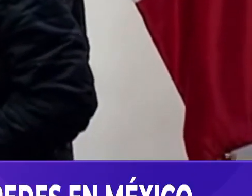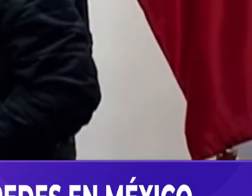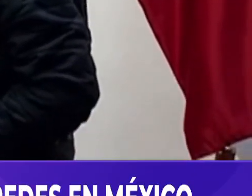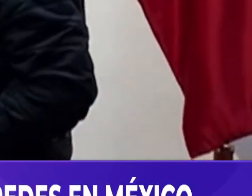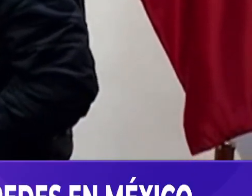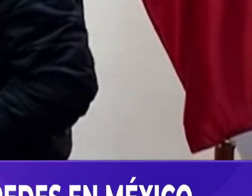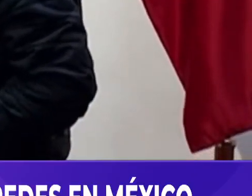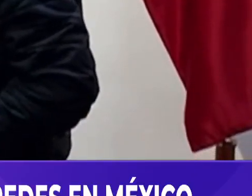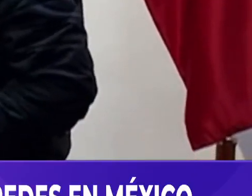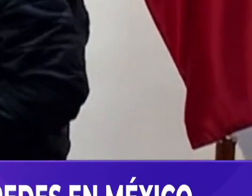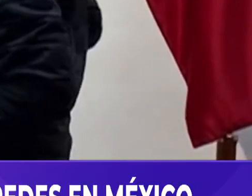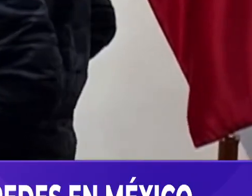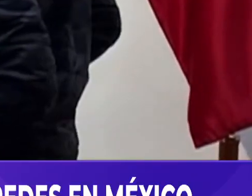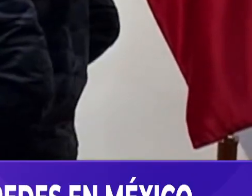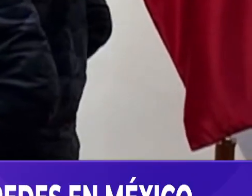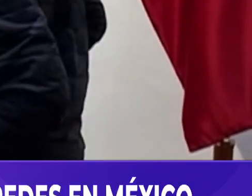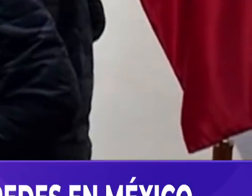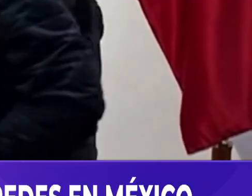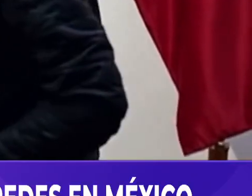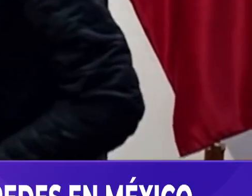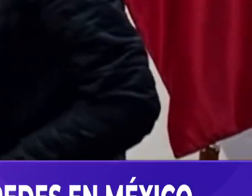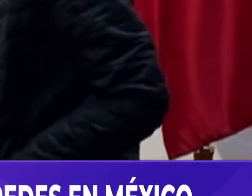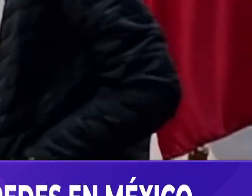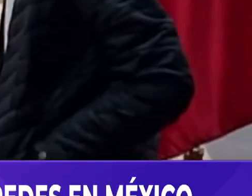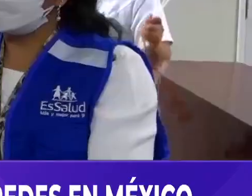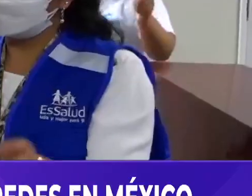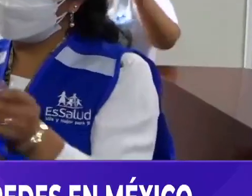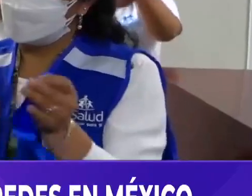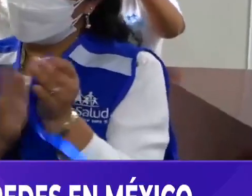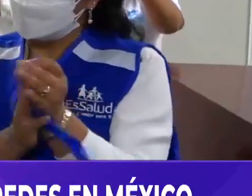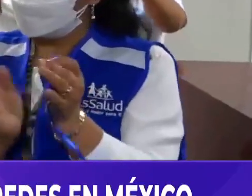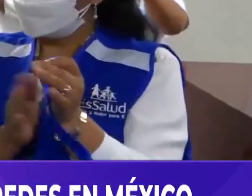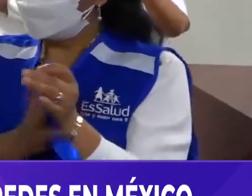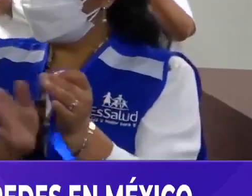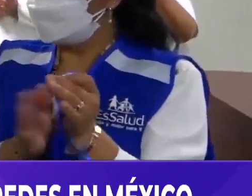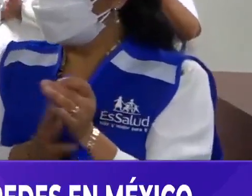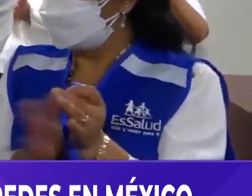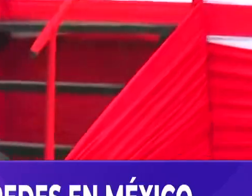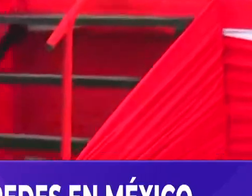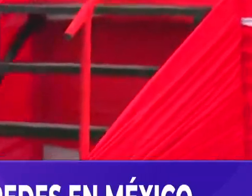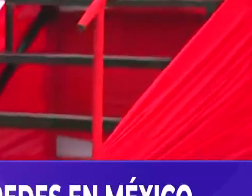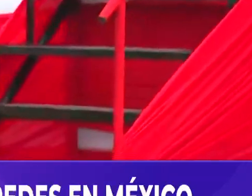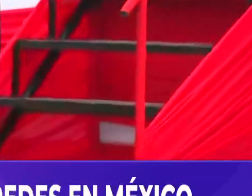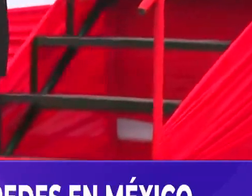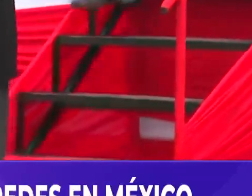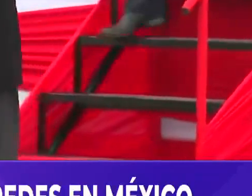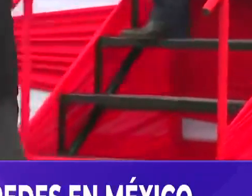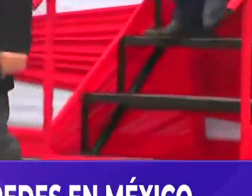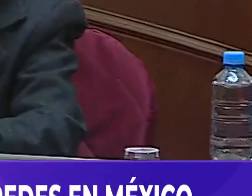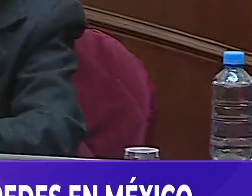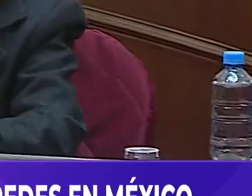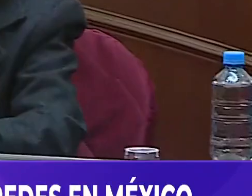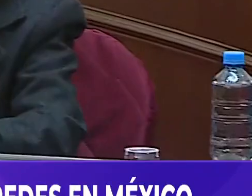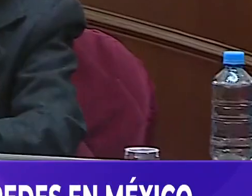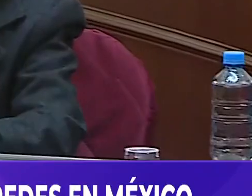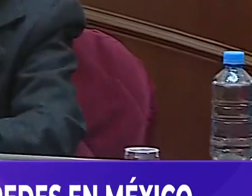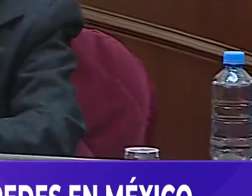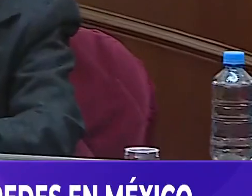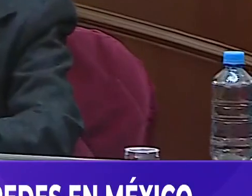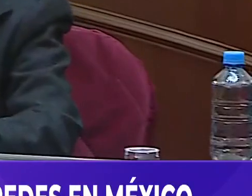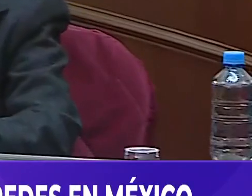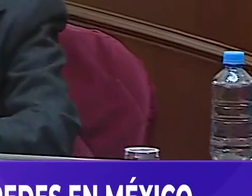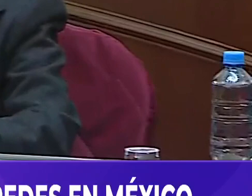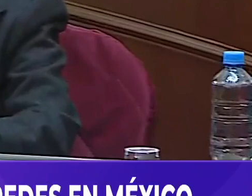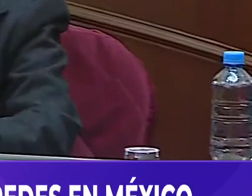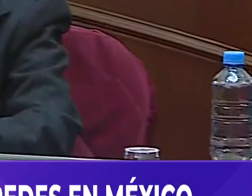se le imputan a la persona que solicita asilo. Como se recuerda, la esposa de Pedro Castillo es investigada por presuntamente